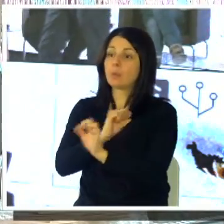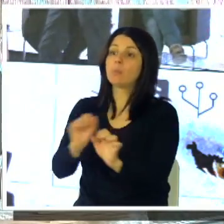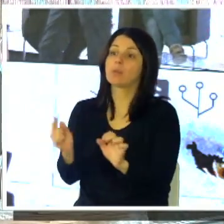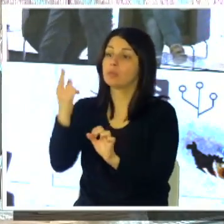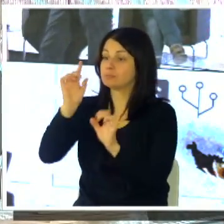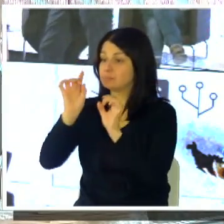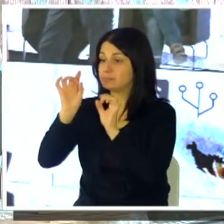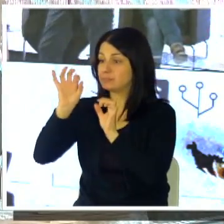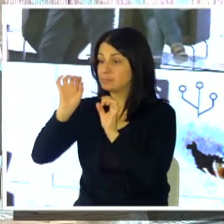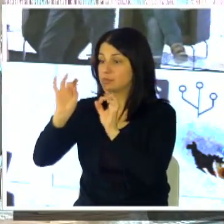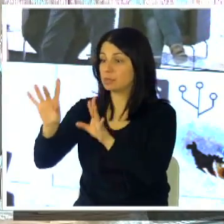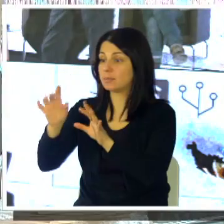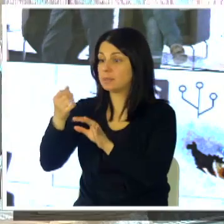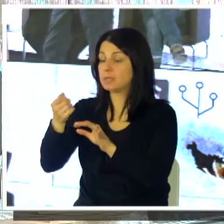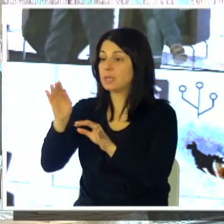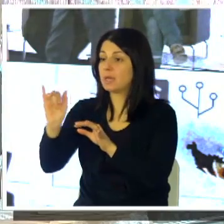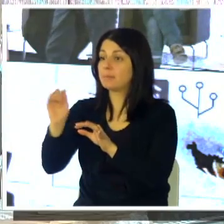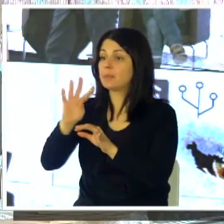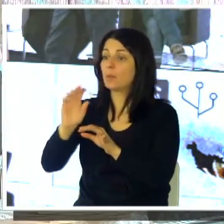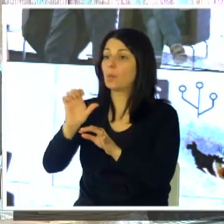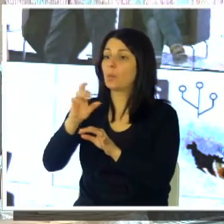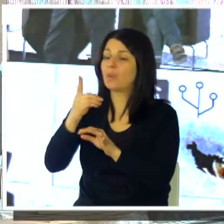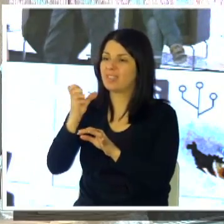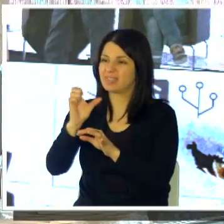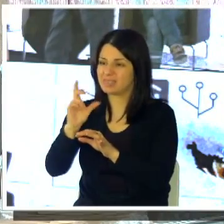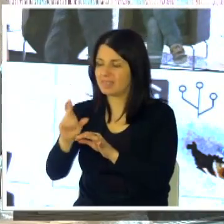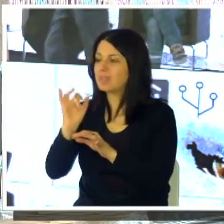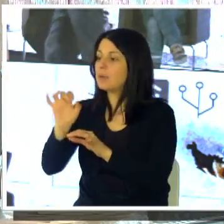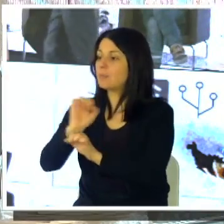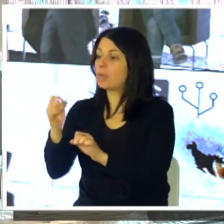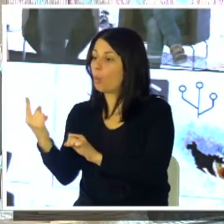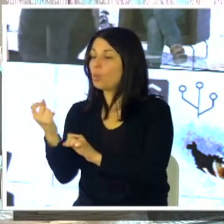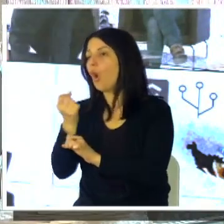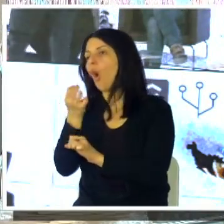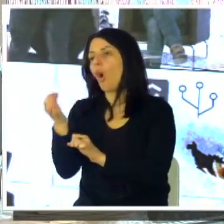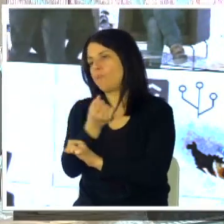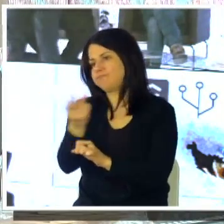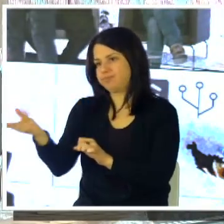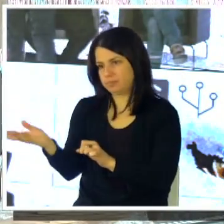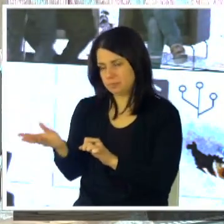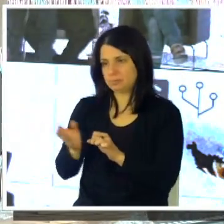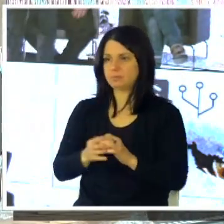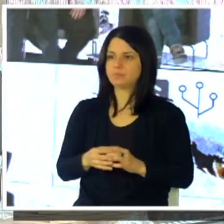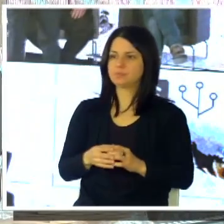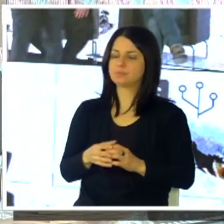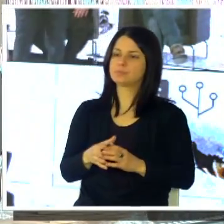Gateway o podemos tener muchos API Gateway. Tampoco queremos que el API Gateway sea un nuevo cuello de botella.